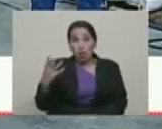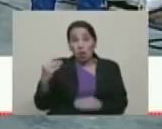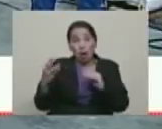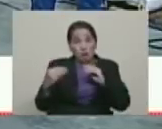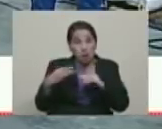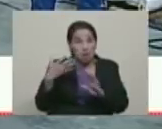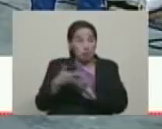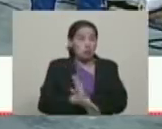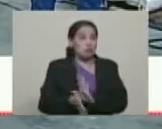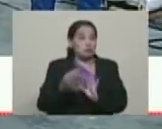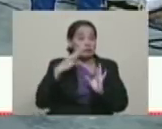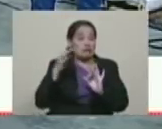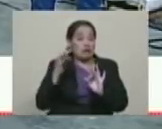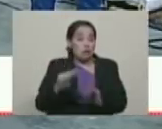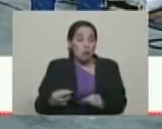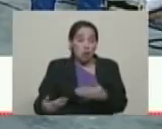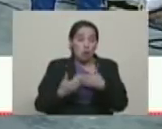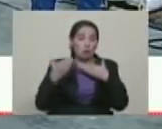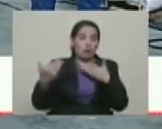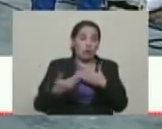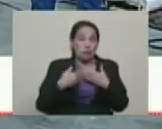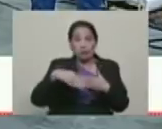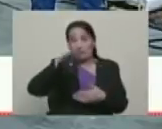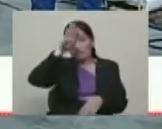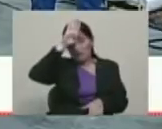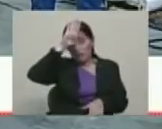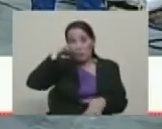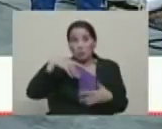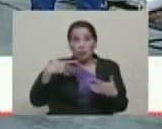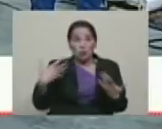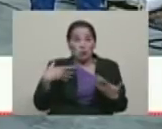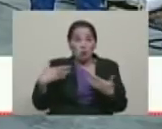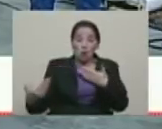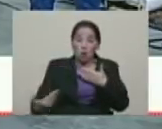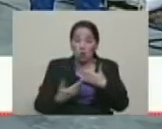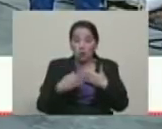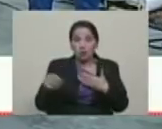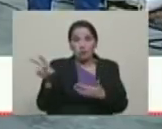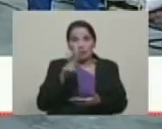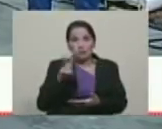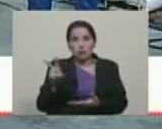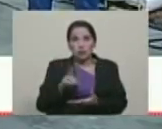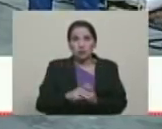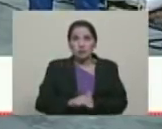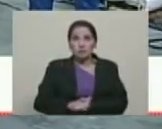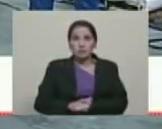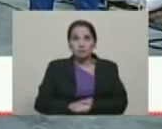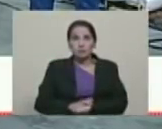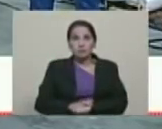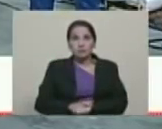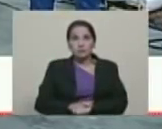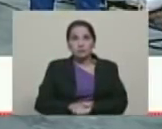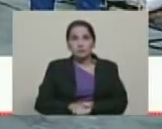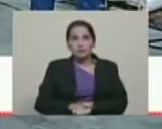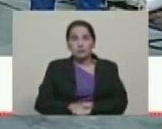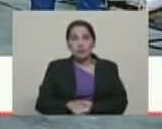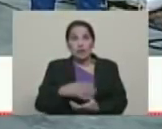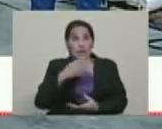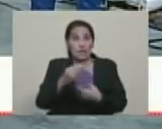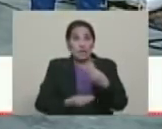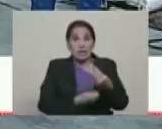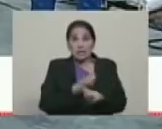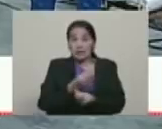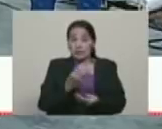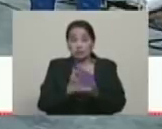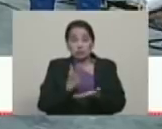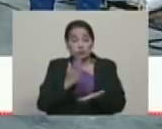le confesó el daño, la obsesión fatal que tiene contra Venezuela. El daño que le está haciendo a Venezuela Donald